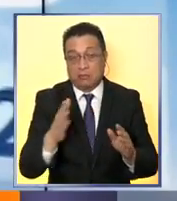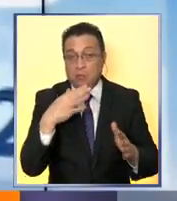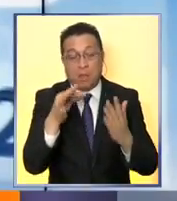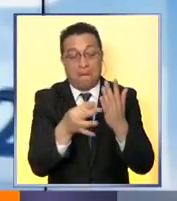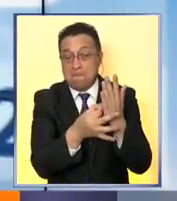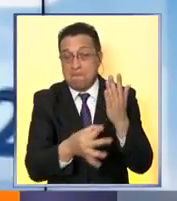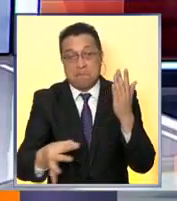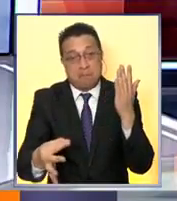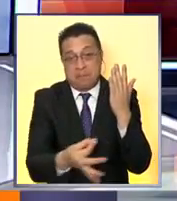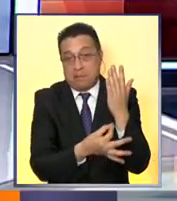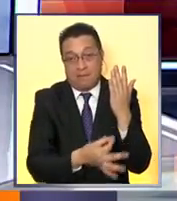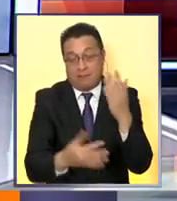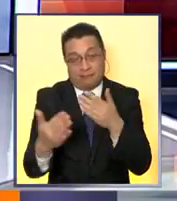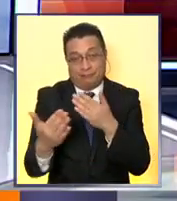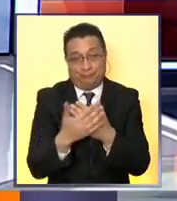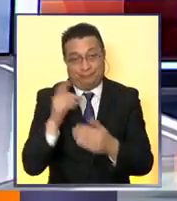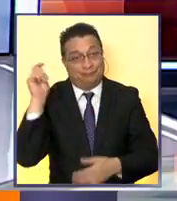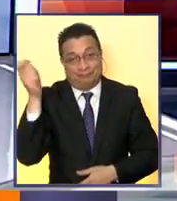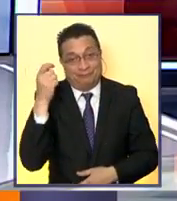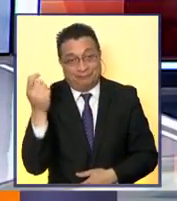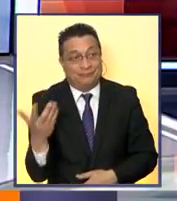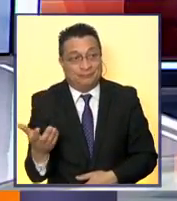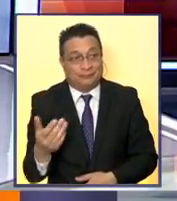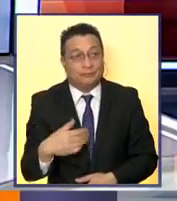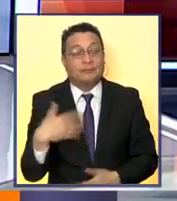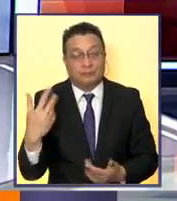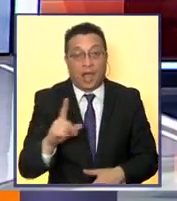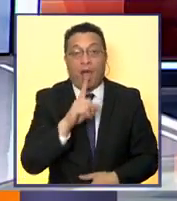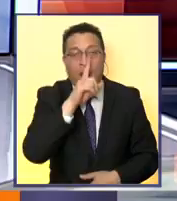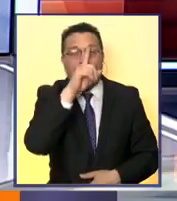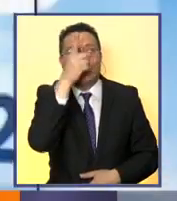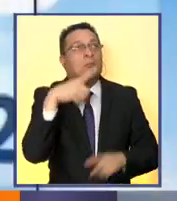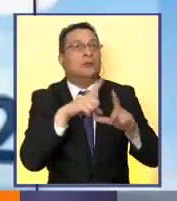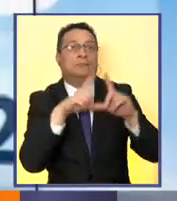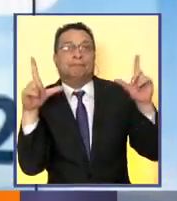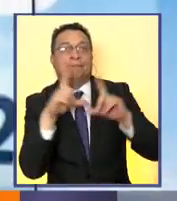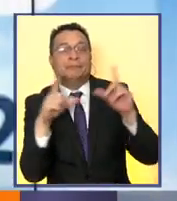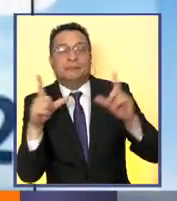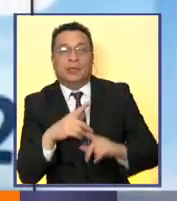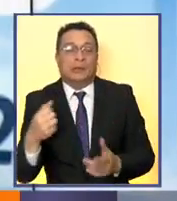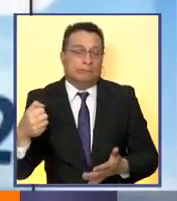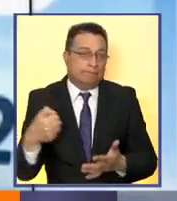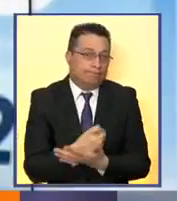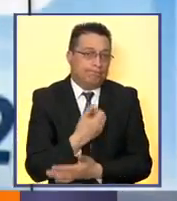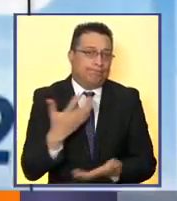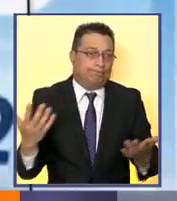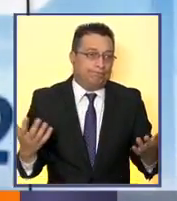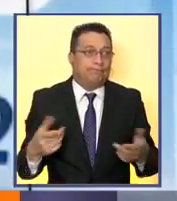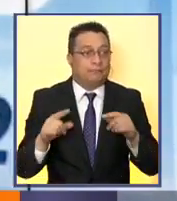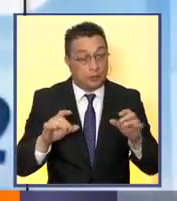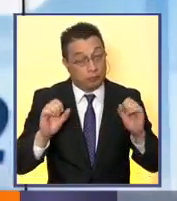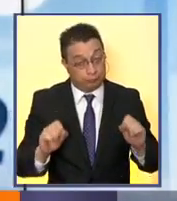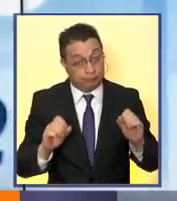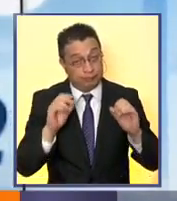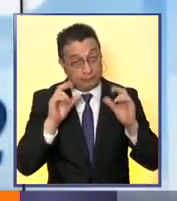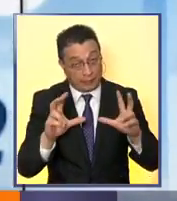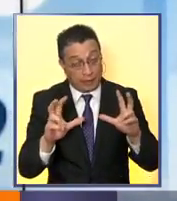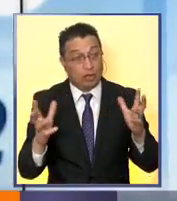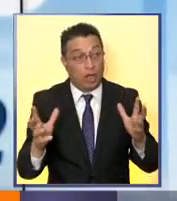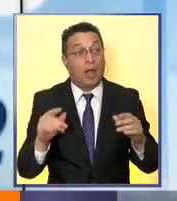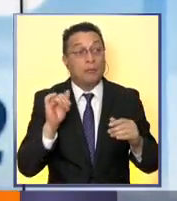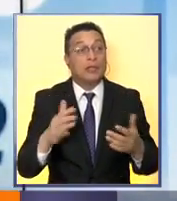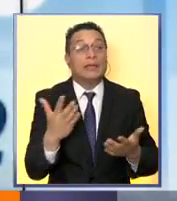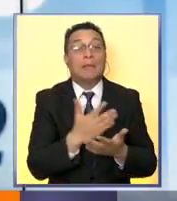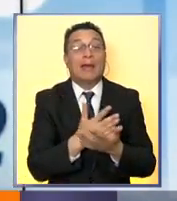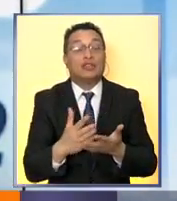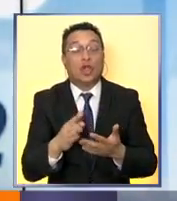variable, no habíamos acostumbrado como septiembre. Al buen tiempo. No habíamos acostumbrado al buen tiempo. Nos habíamos acostumbrado, pero hay que tener presente esta posibilidad. Ahora, con lo que ha pasado en el